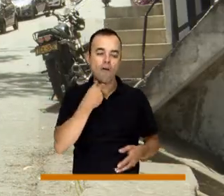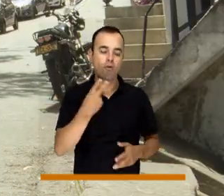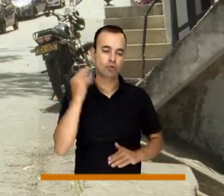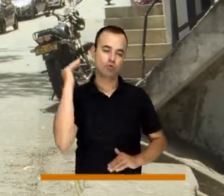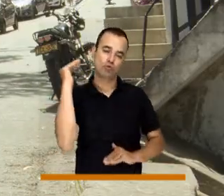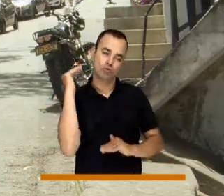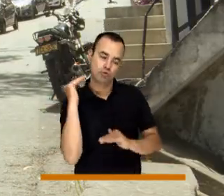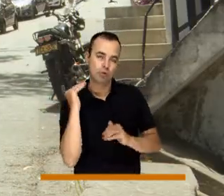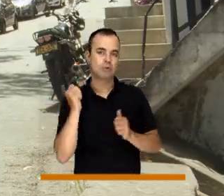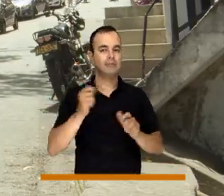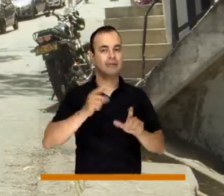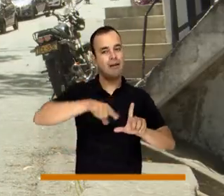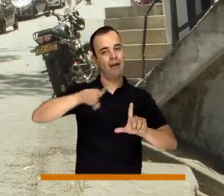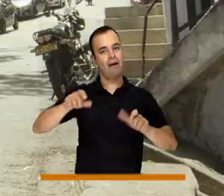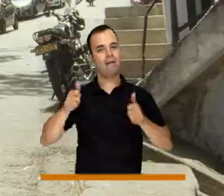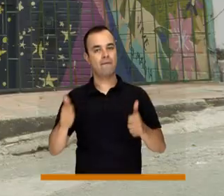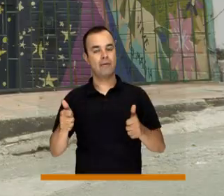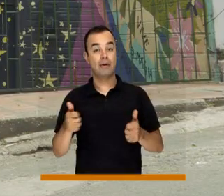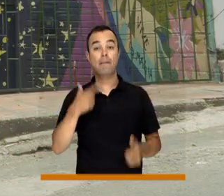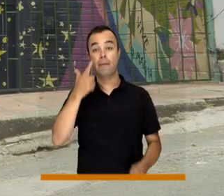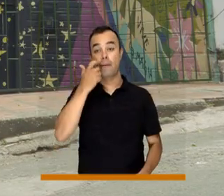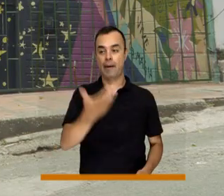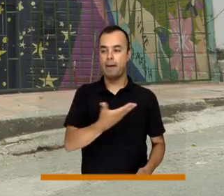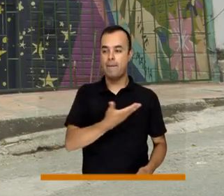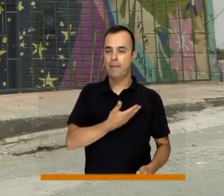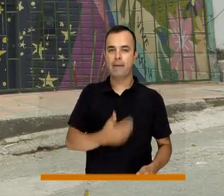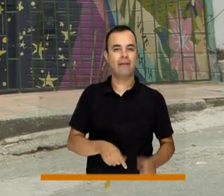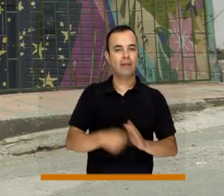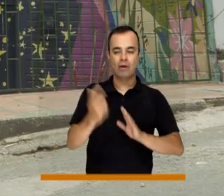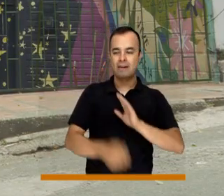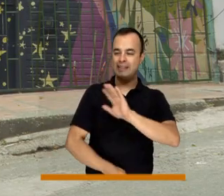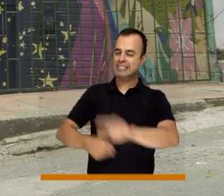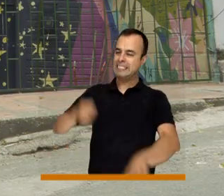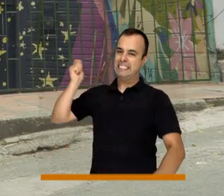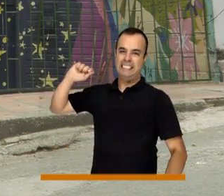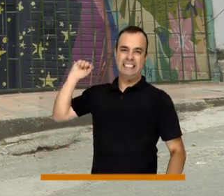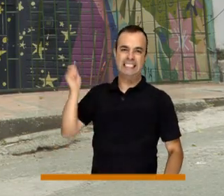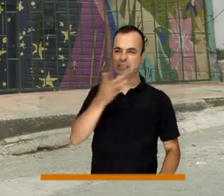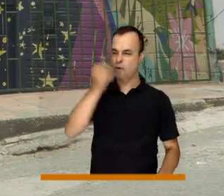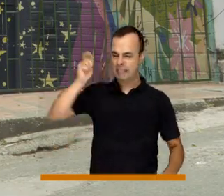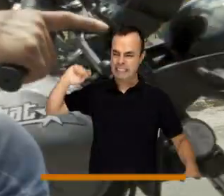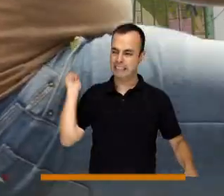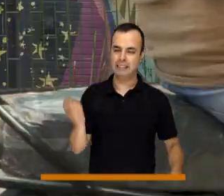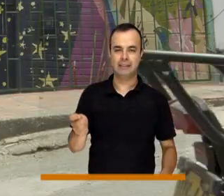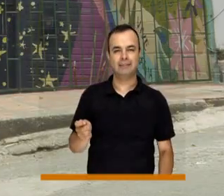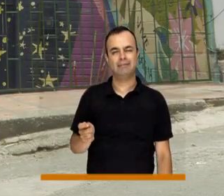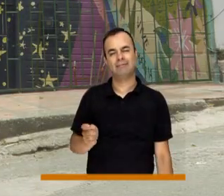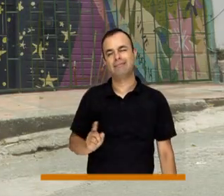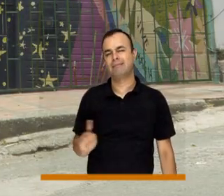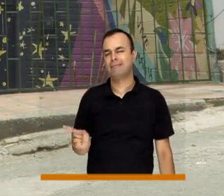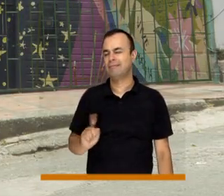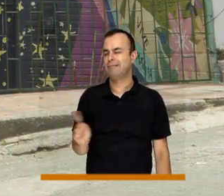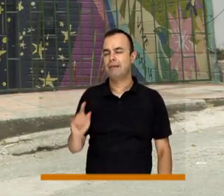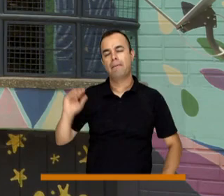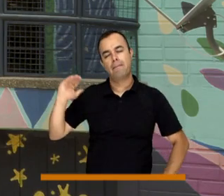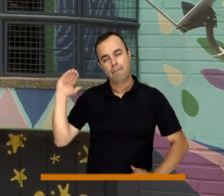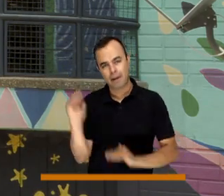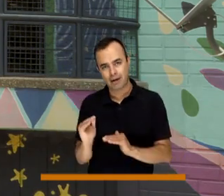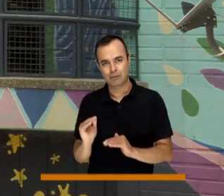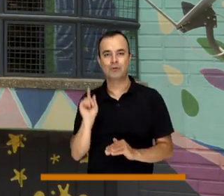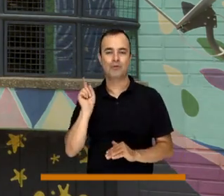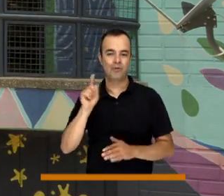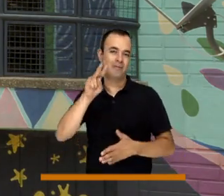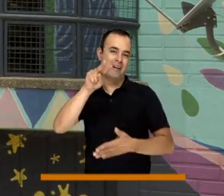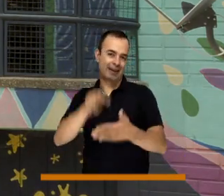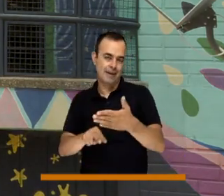o una mamá y un papá sacan una correa, por ejemplo, que es algo que necesitamos urgente. Y lo segundo